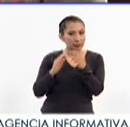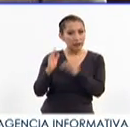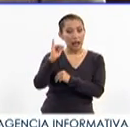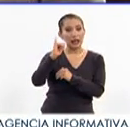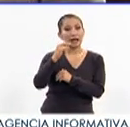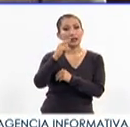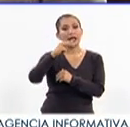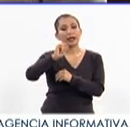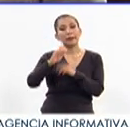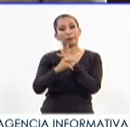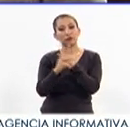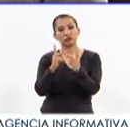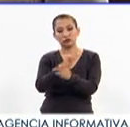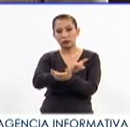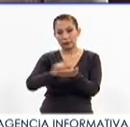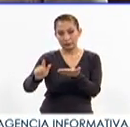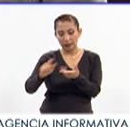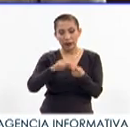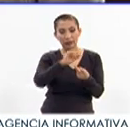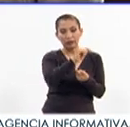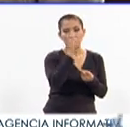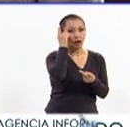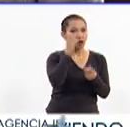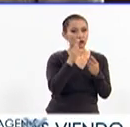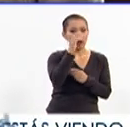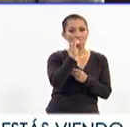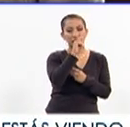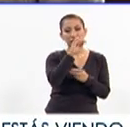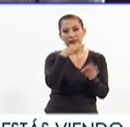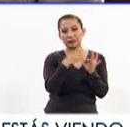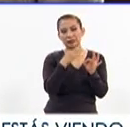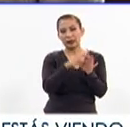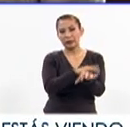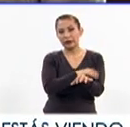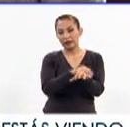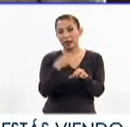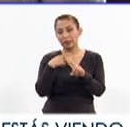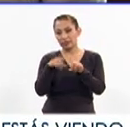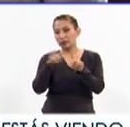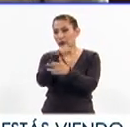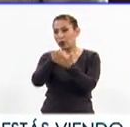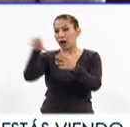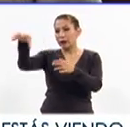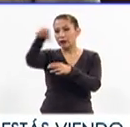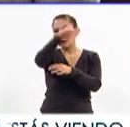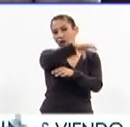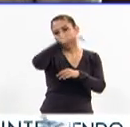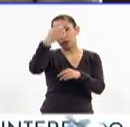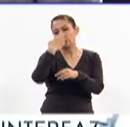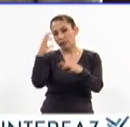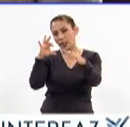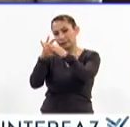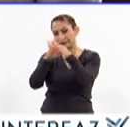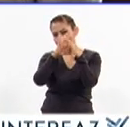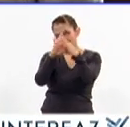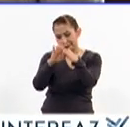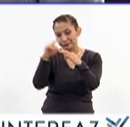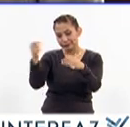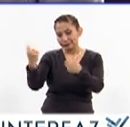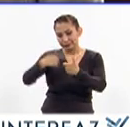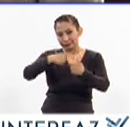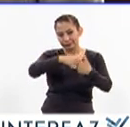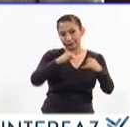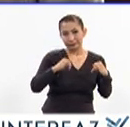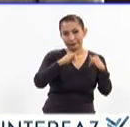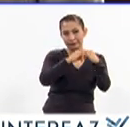en Ingeniería en Producción Más Limpia y el doctorado en Eficiencia Energética multisede con algunas otras escuelas que forman